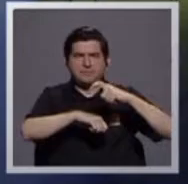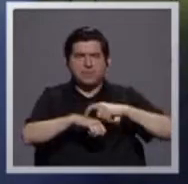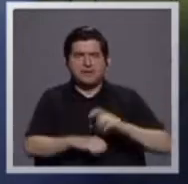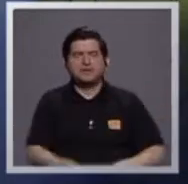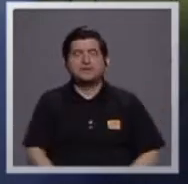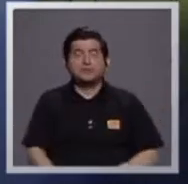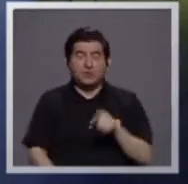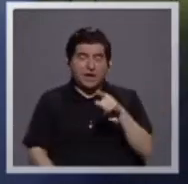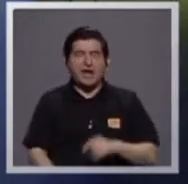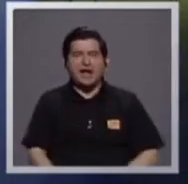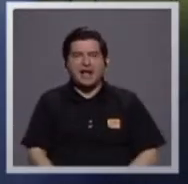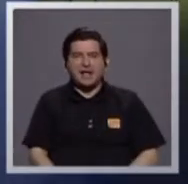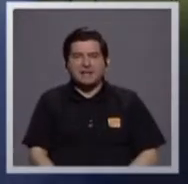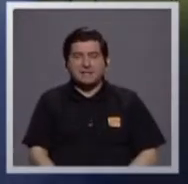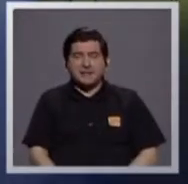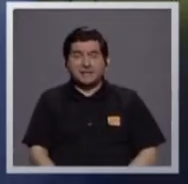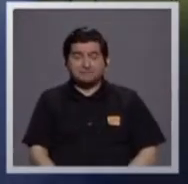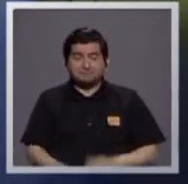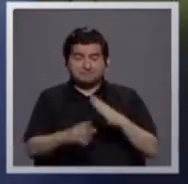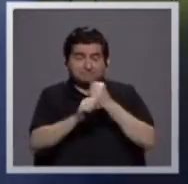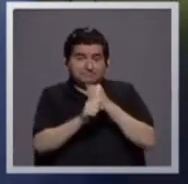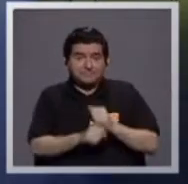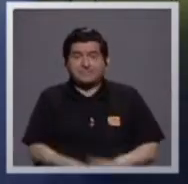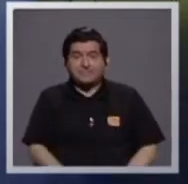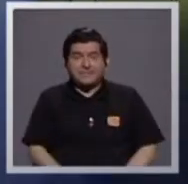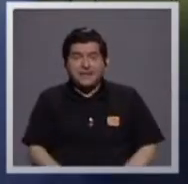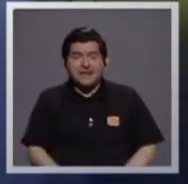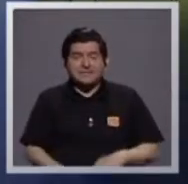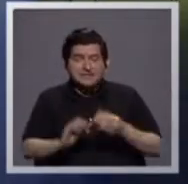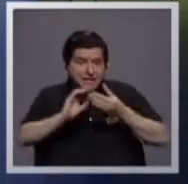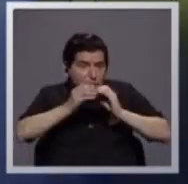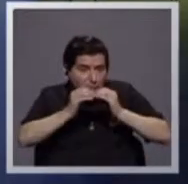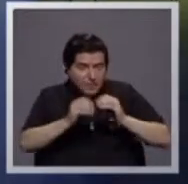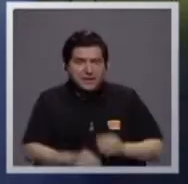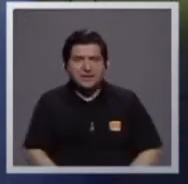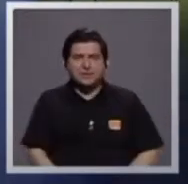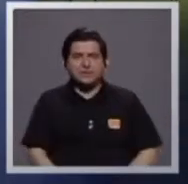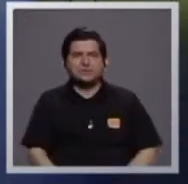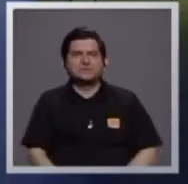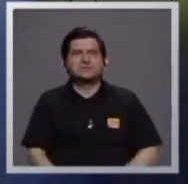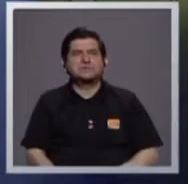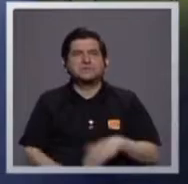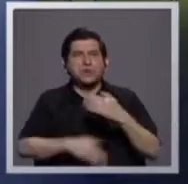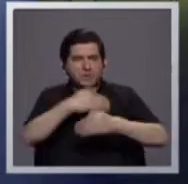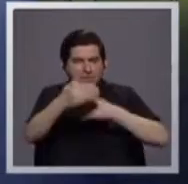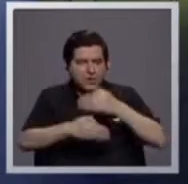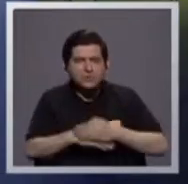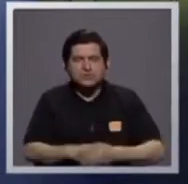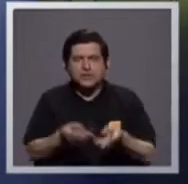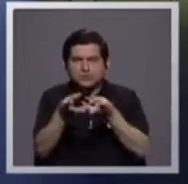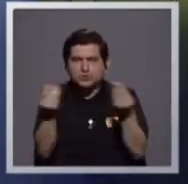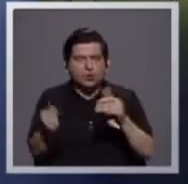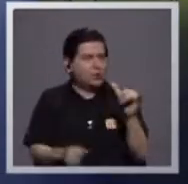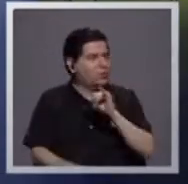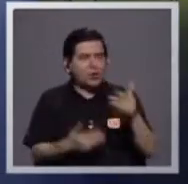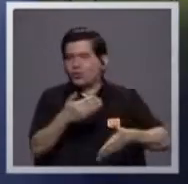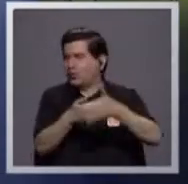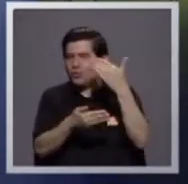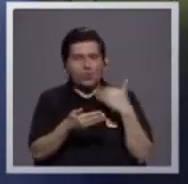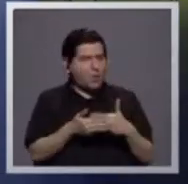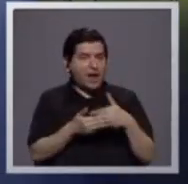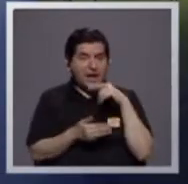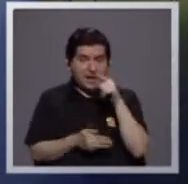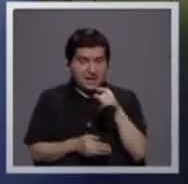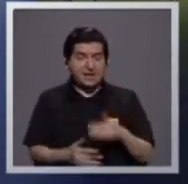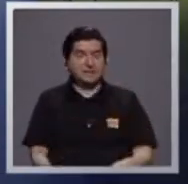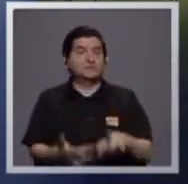cuentas, de que la economía o la estructura de producción a la que volvamos no va a ser la misma. Y eso es